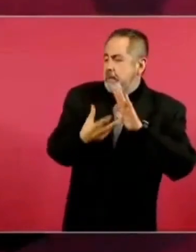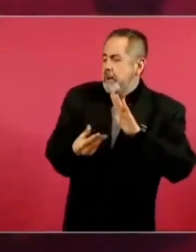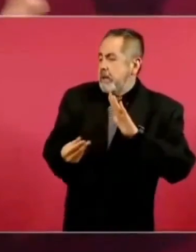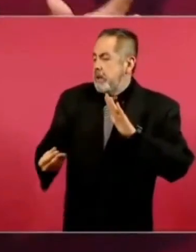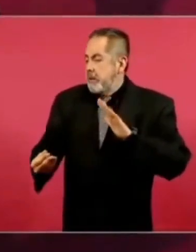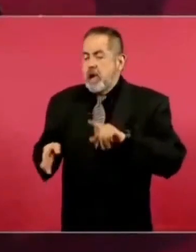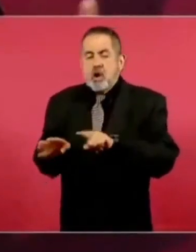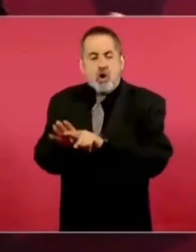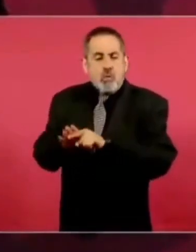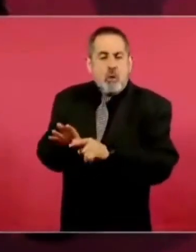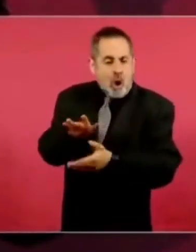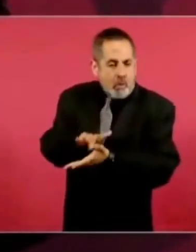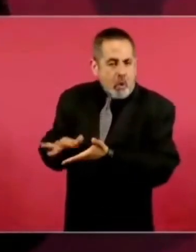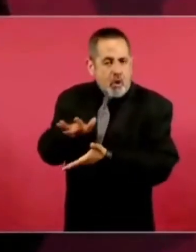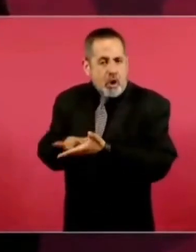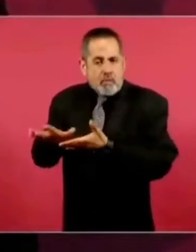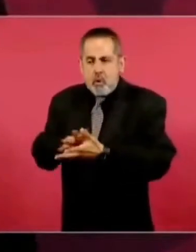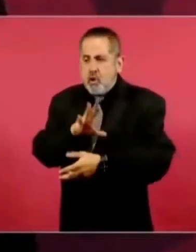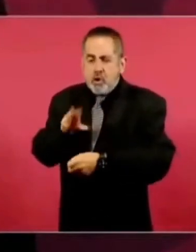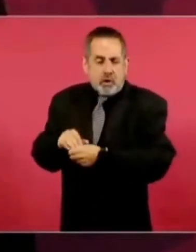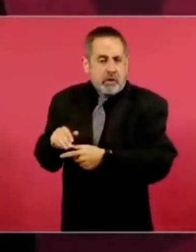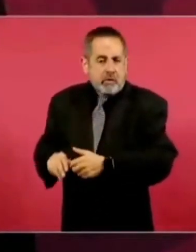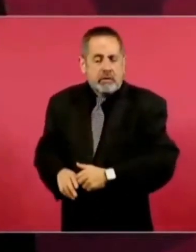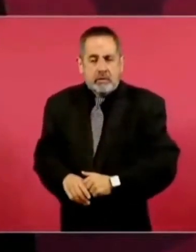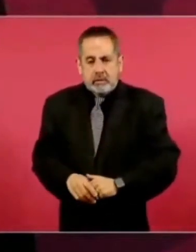de apoyo,